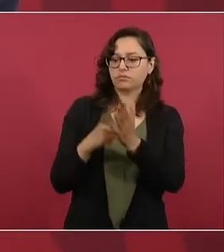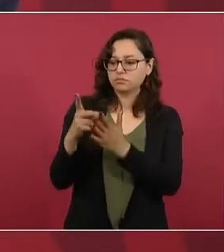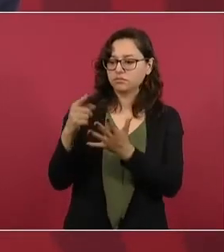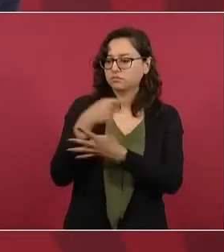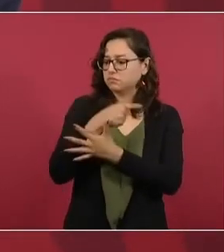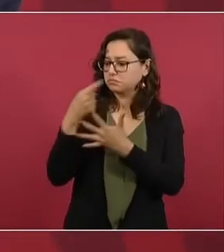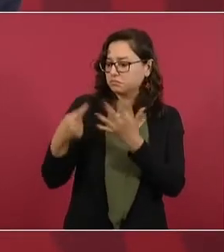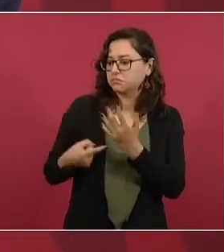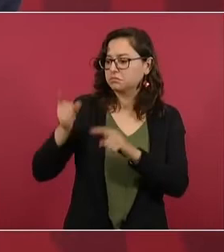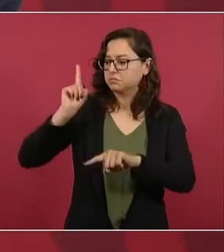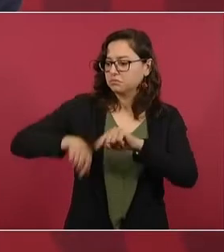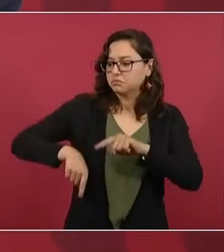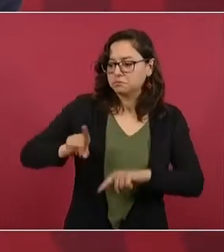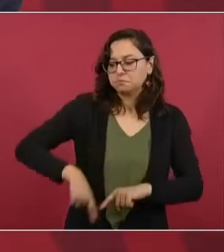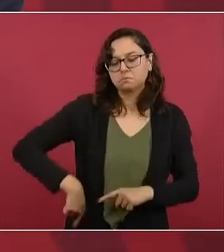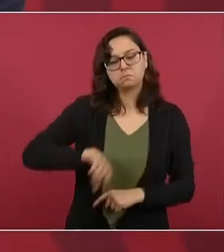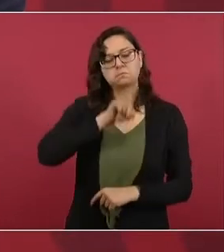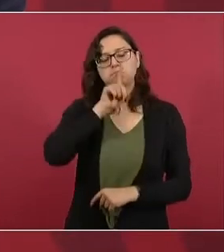prestaciones,